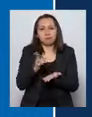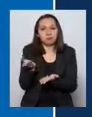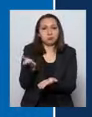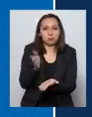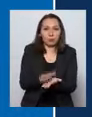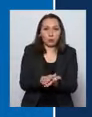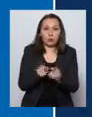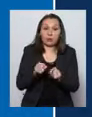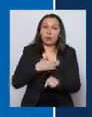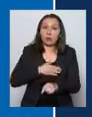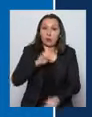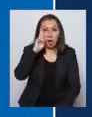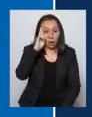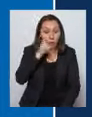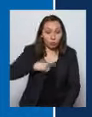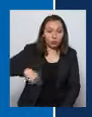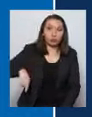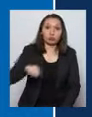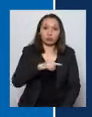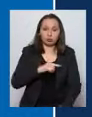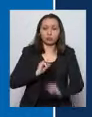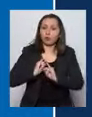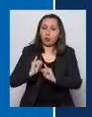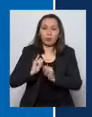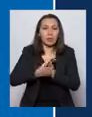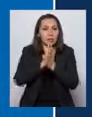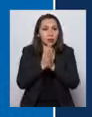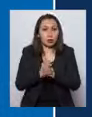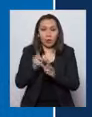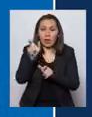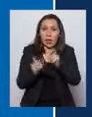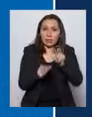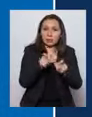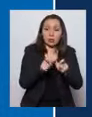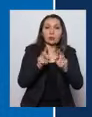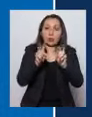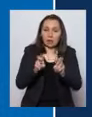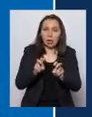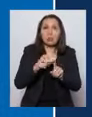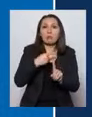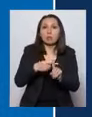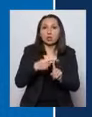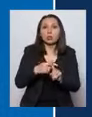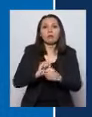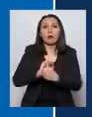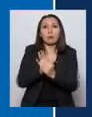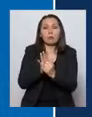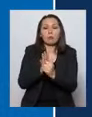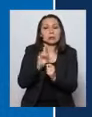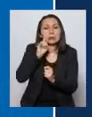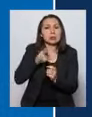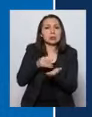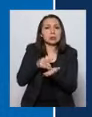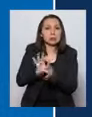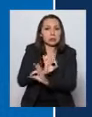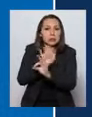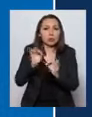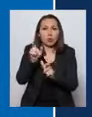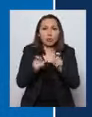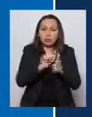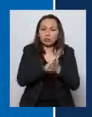y quiero recordar que nosotros reportamos todos estos casos como casos positivos sin excluir a ninguno